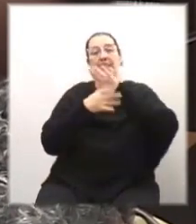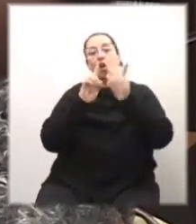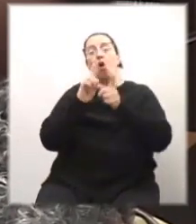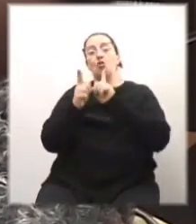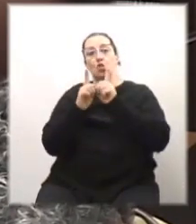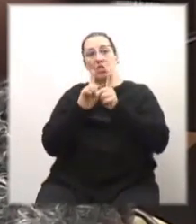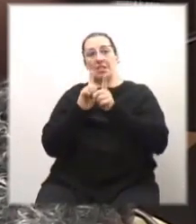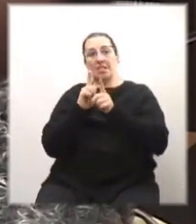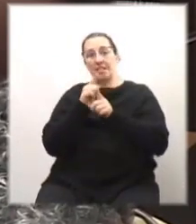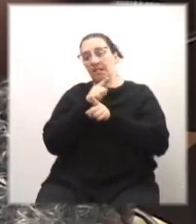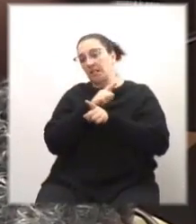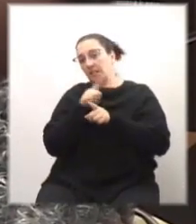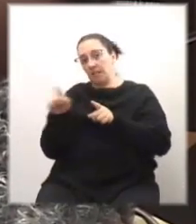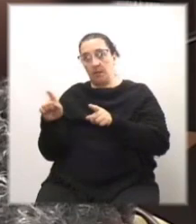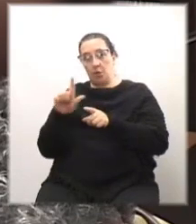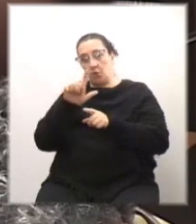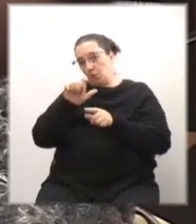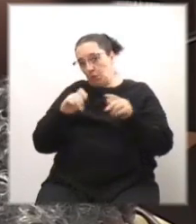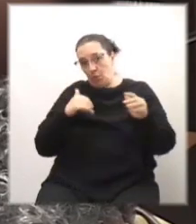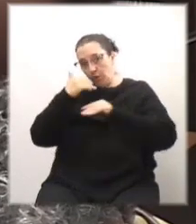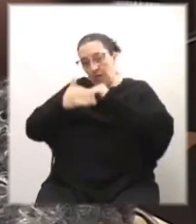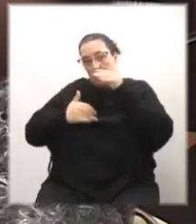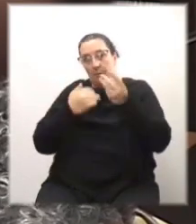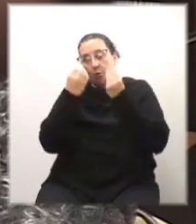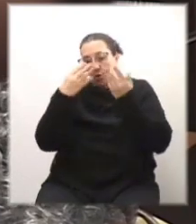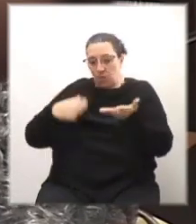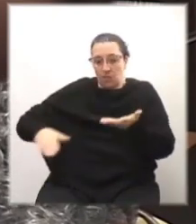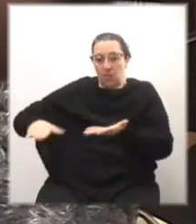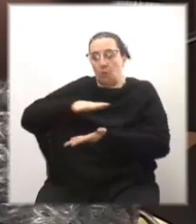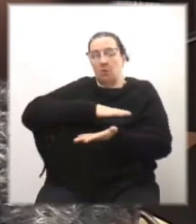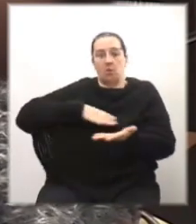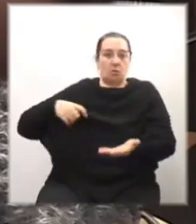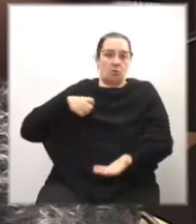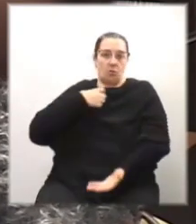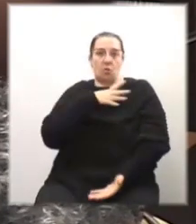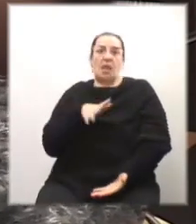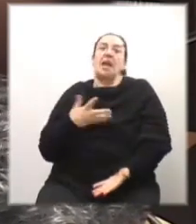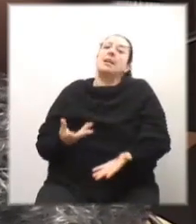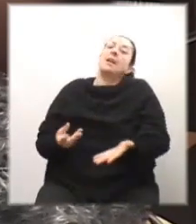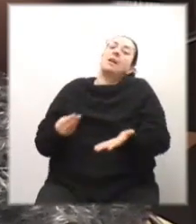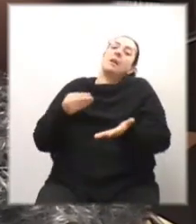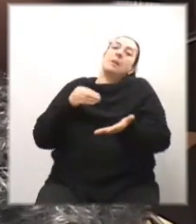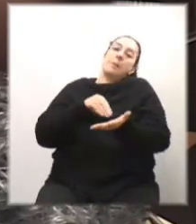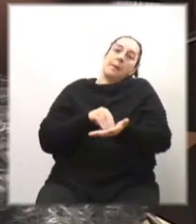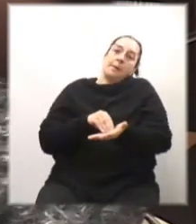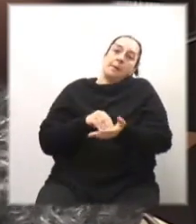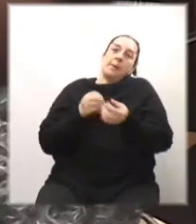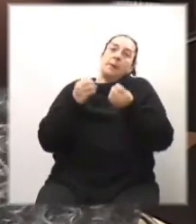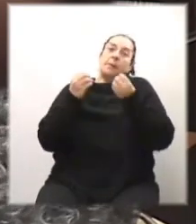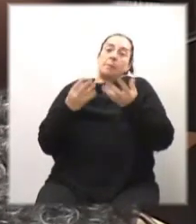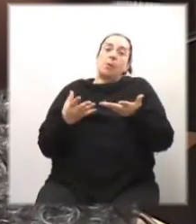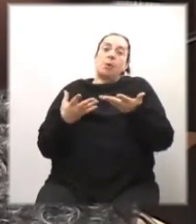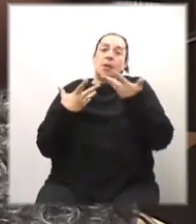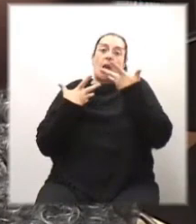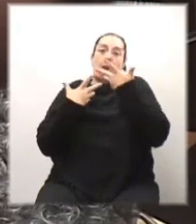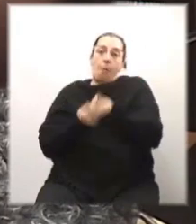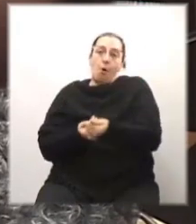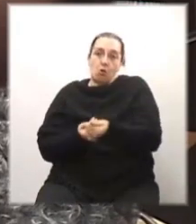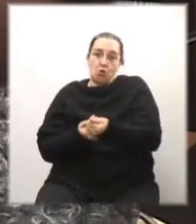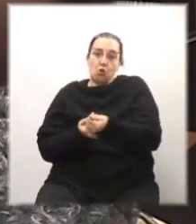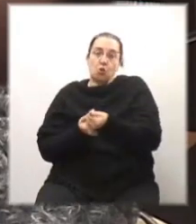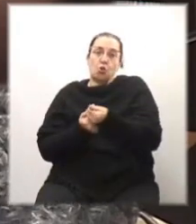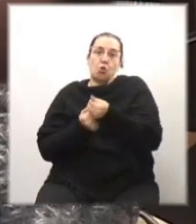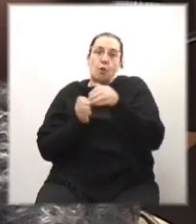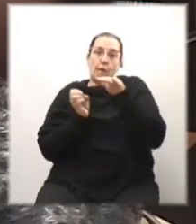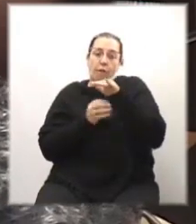por lo pronto lógico que crezca dada la situación social y además porque apoyos que daban el